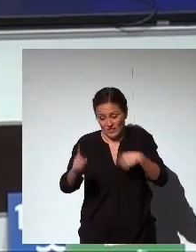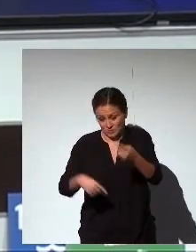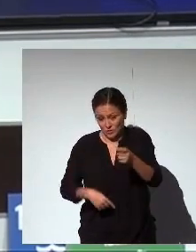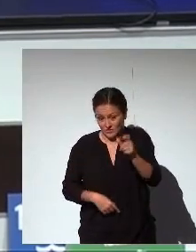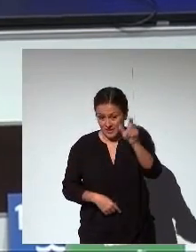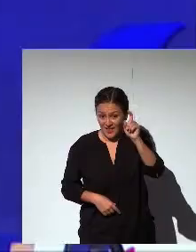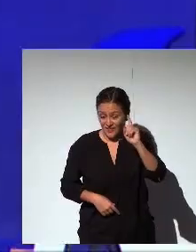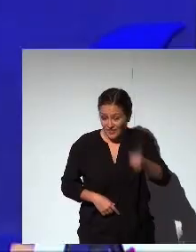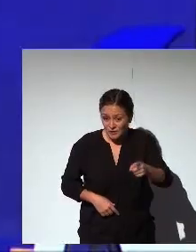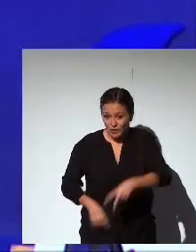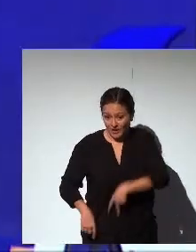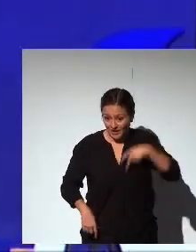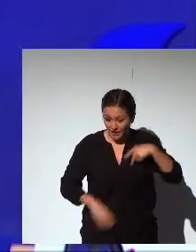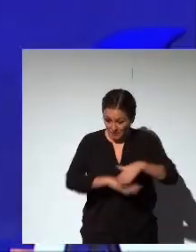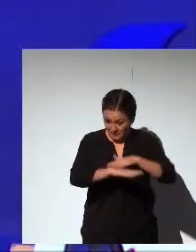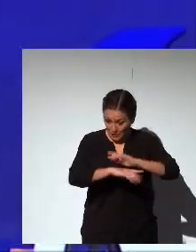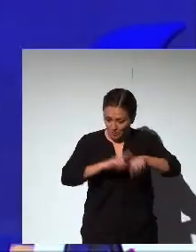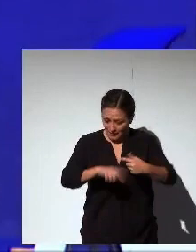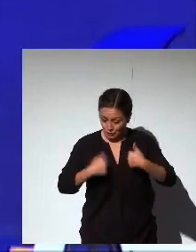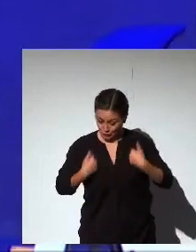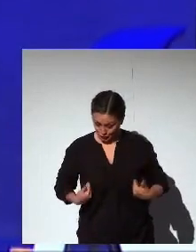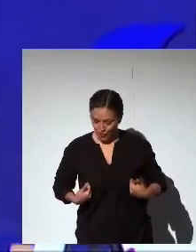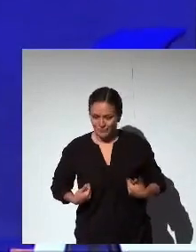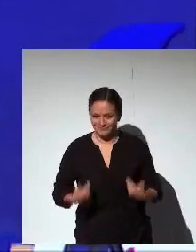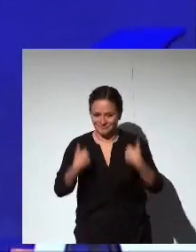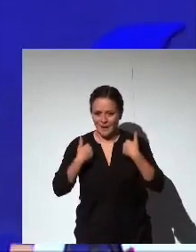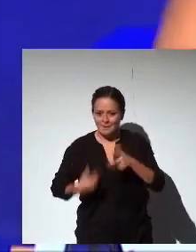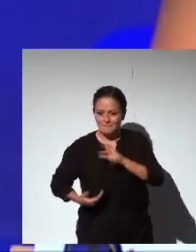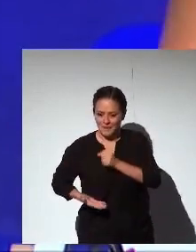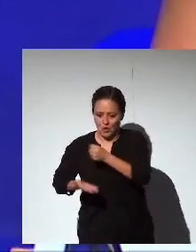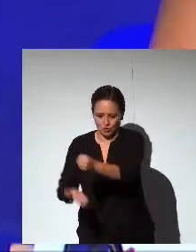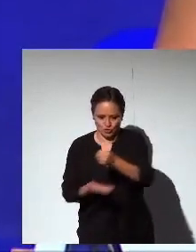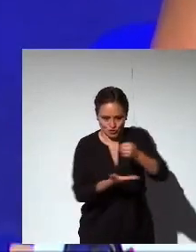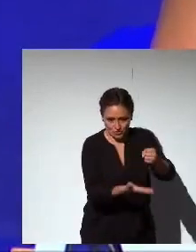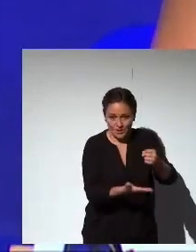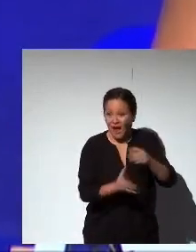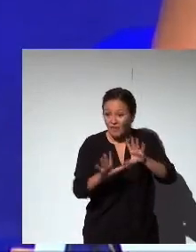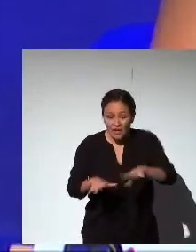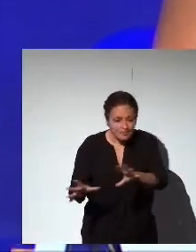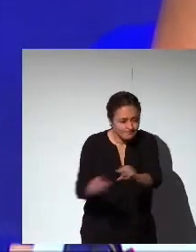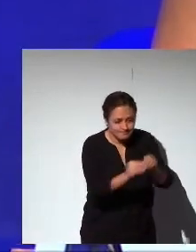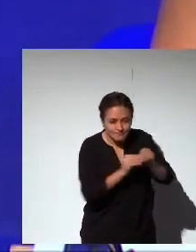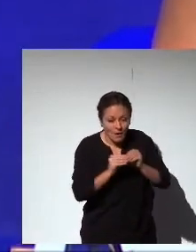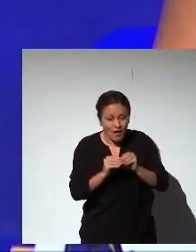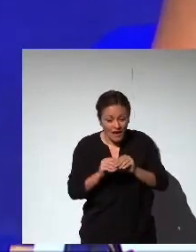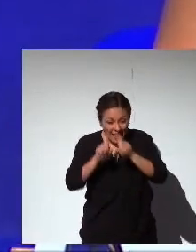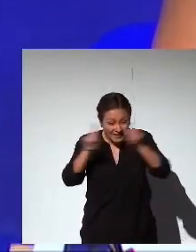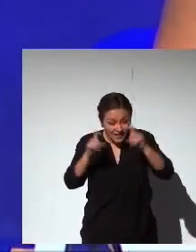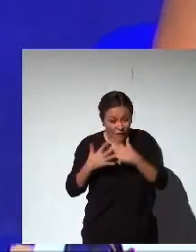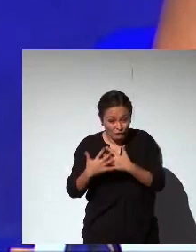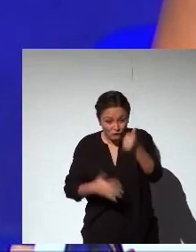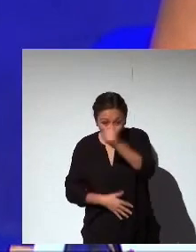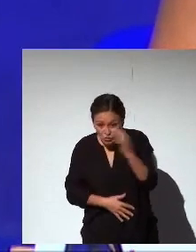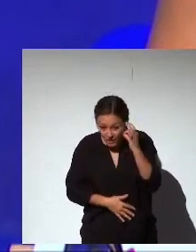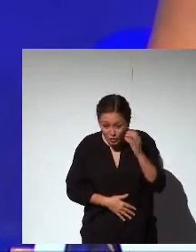general del Ministerio como yo misma, de dar los premios, y se ha decidido por unanimidad dárselo a todas las entidades, voluntarios y voluntarias que han estado en